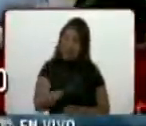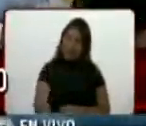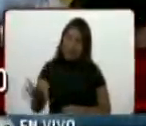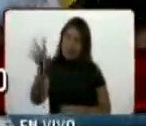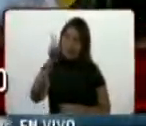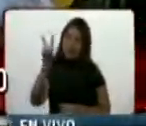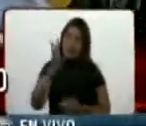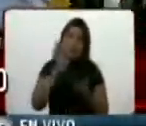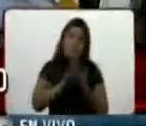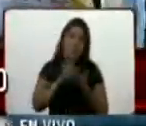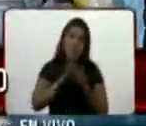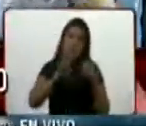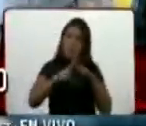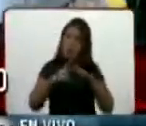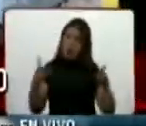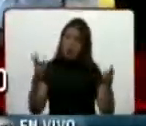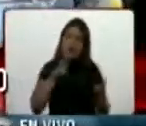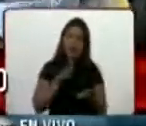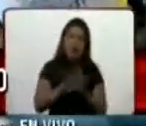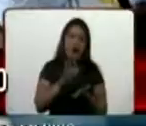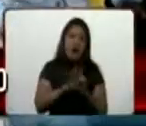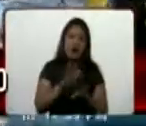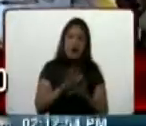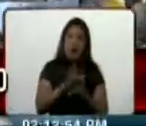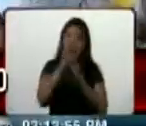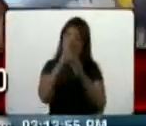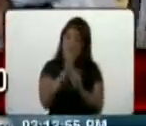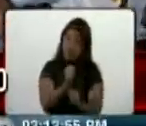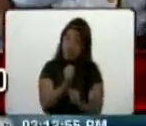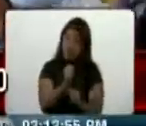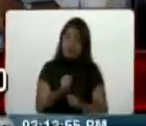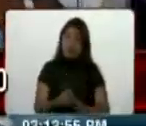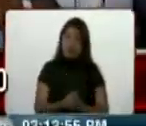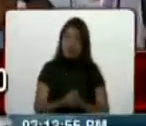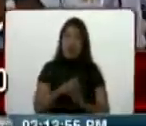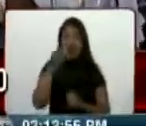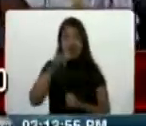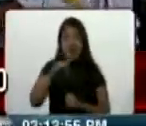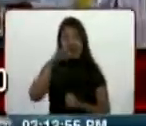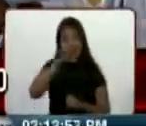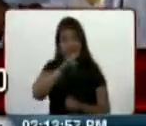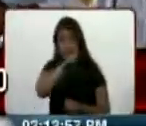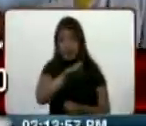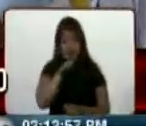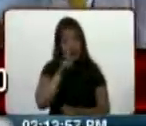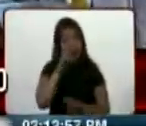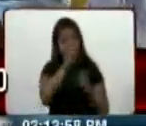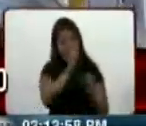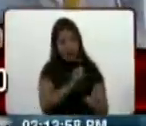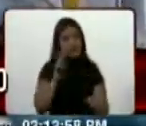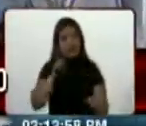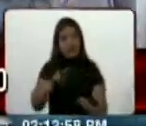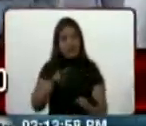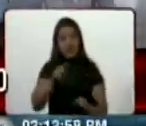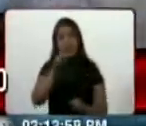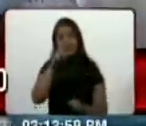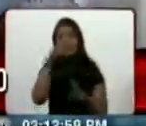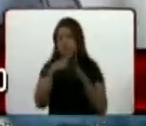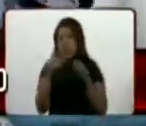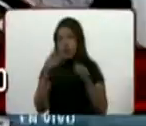Mucha paz, se ha llamado, mucha tranquilidad, mucha confianza en el organismo electoral. Hemos visto como los sectores que están involucrados en este